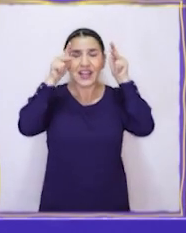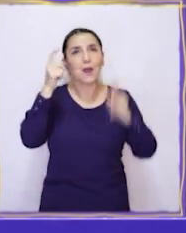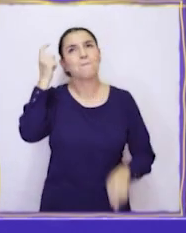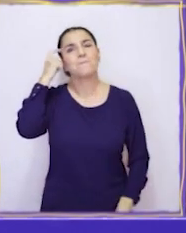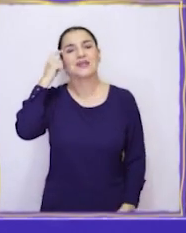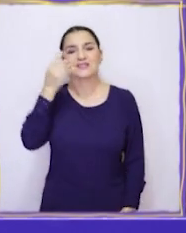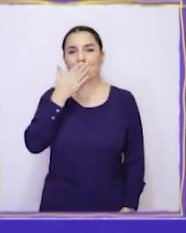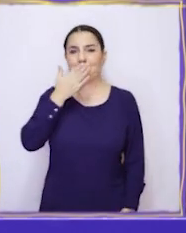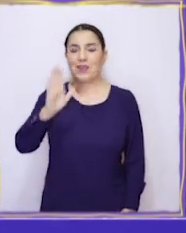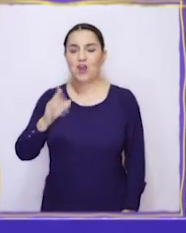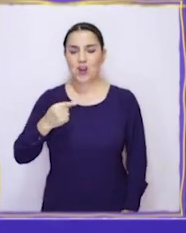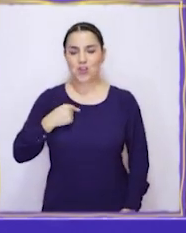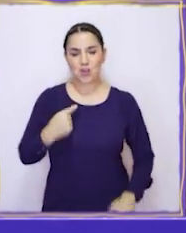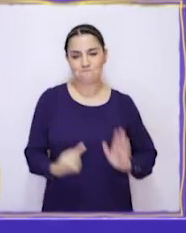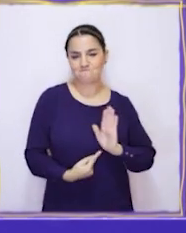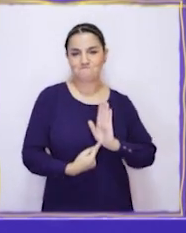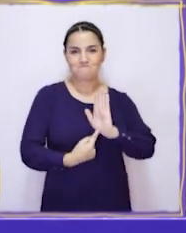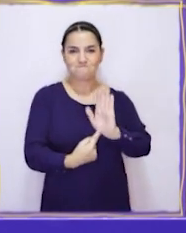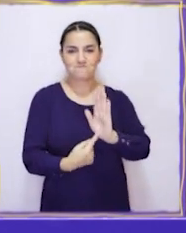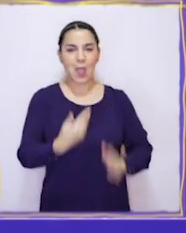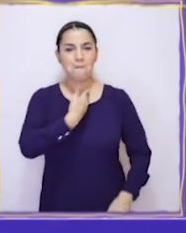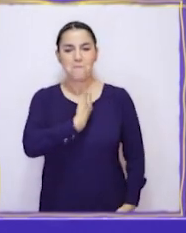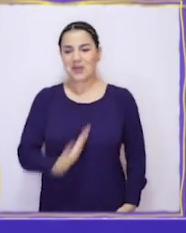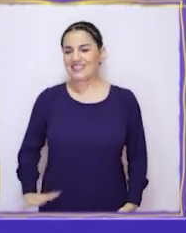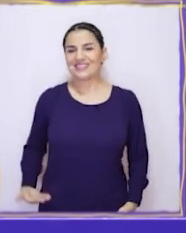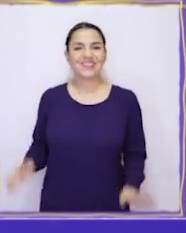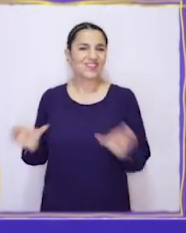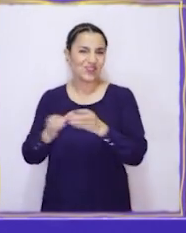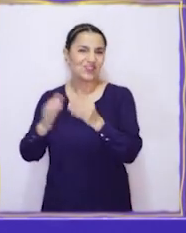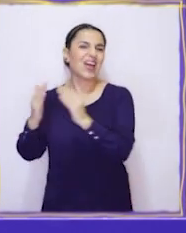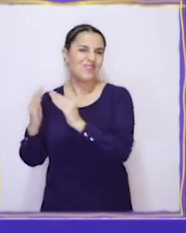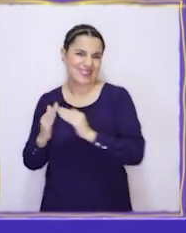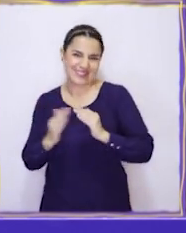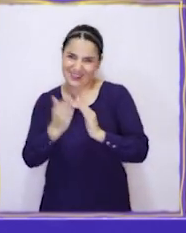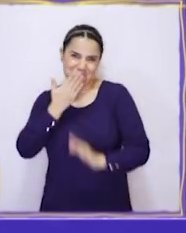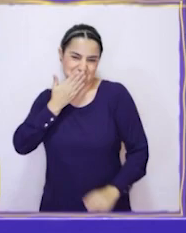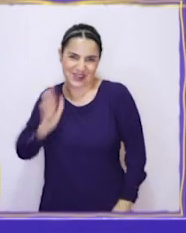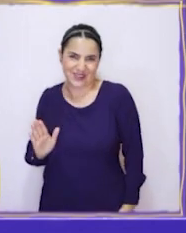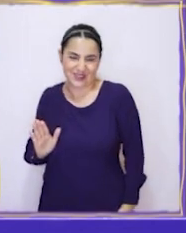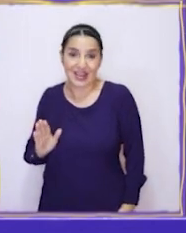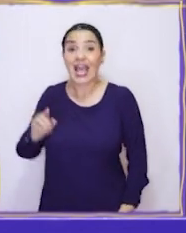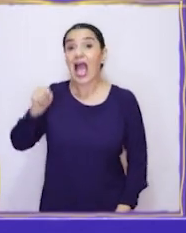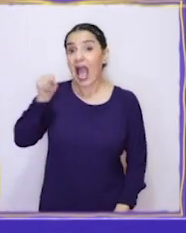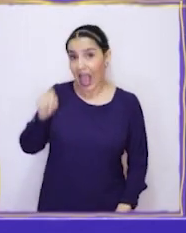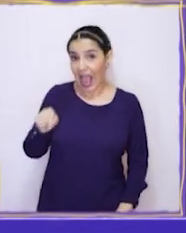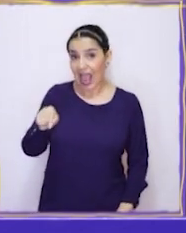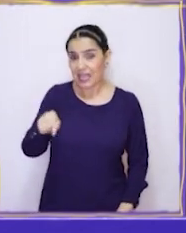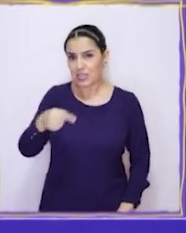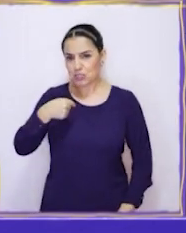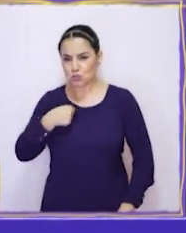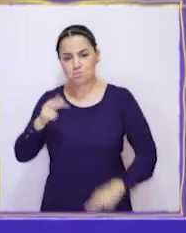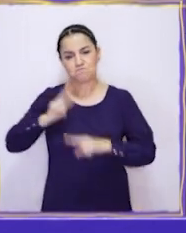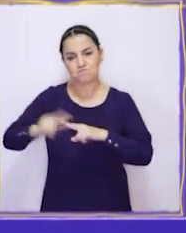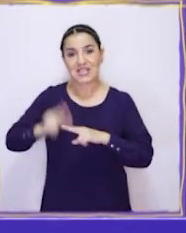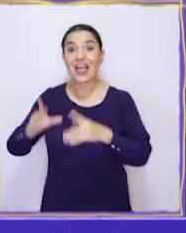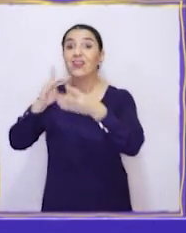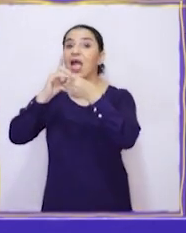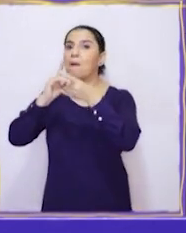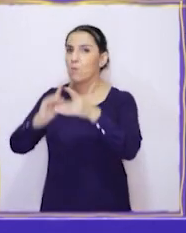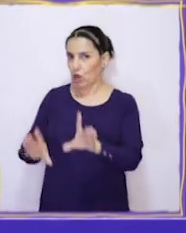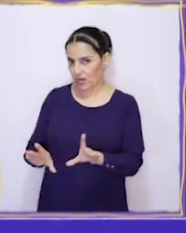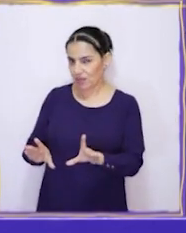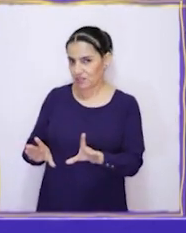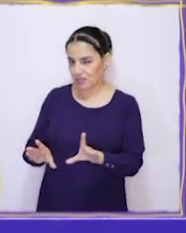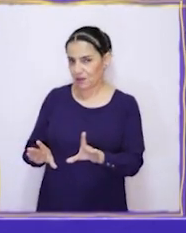pensé mejor y me presentaré para presidente de la Junta de Vecinos. Desde ahí podré ejercer la